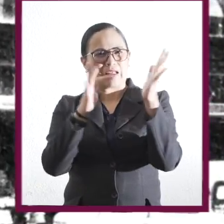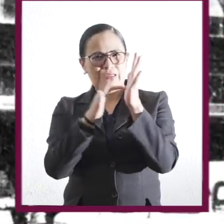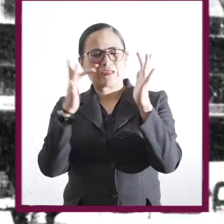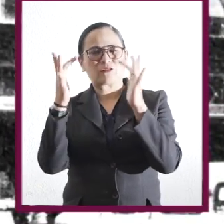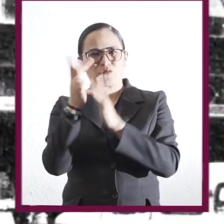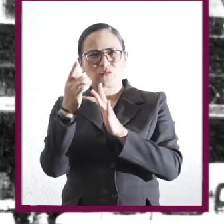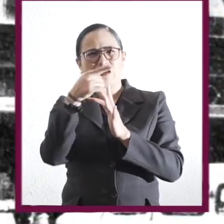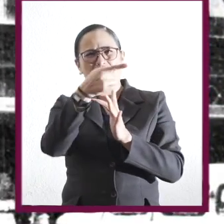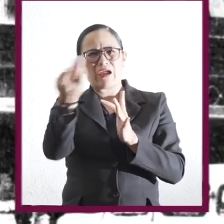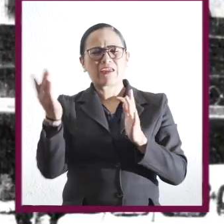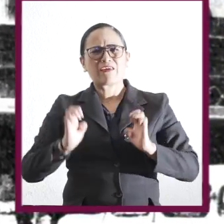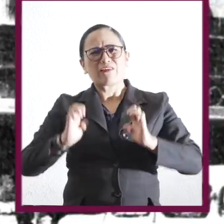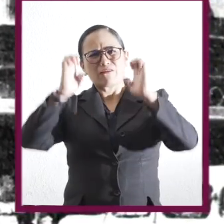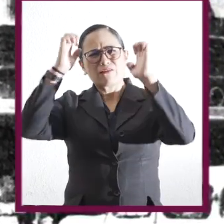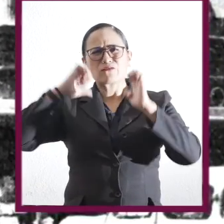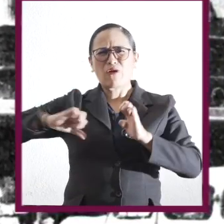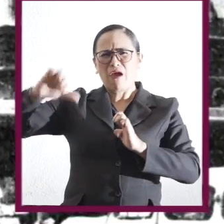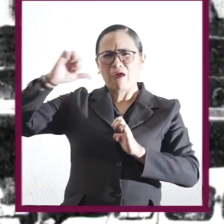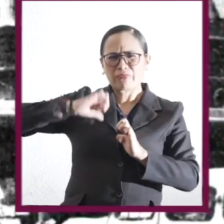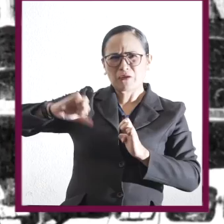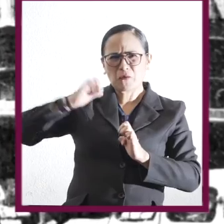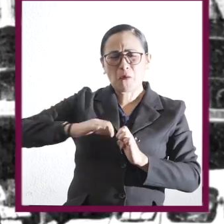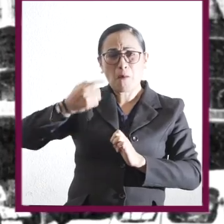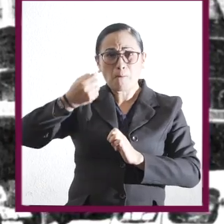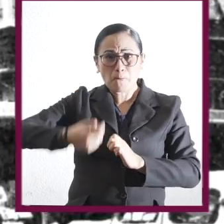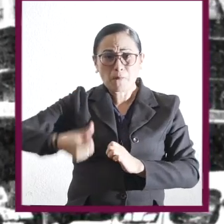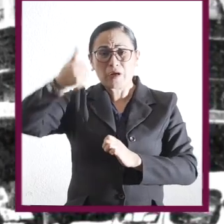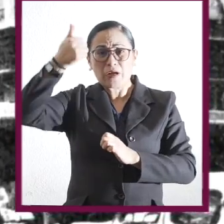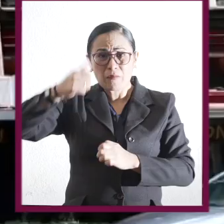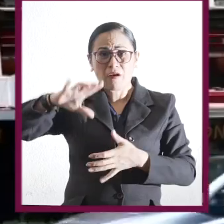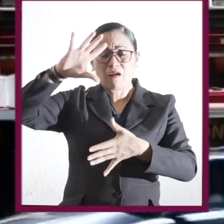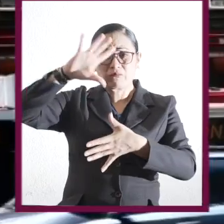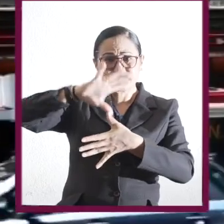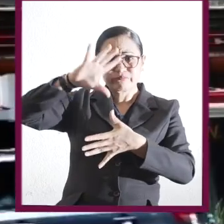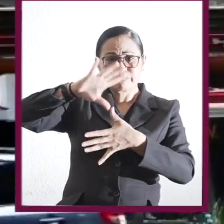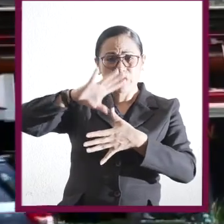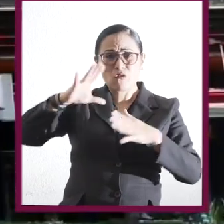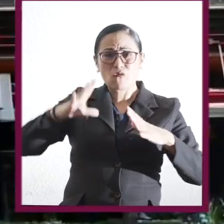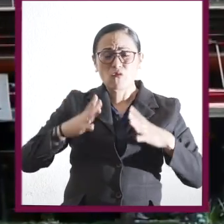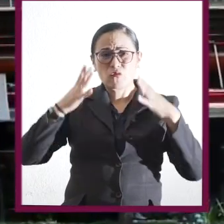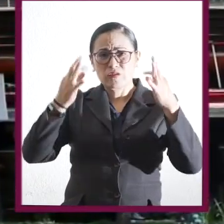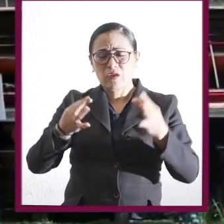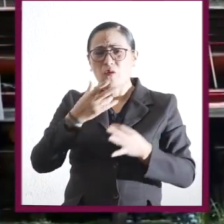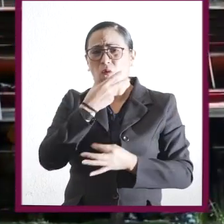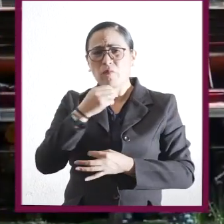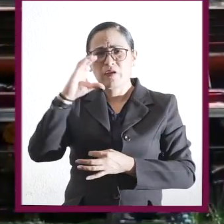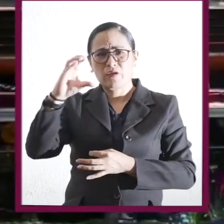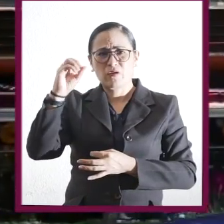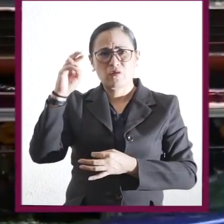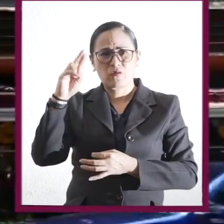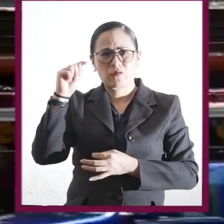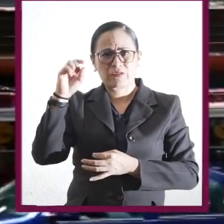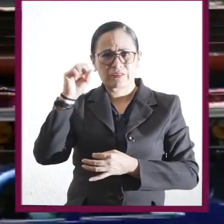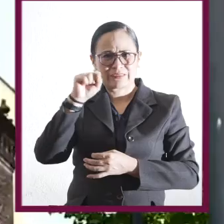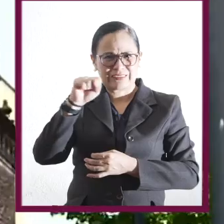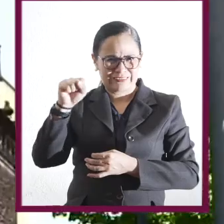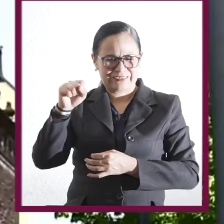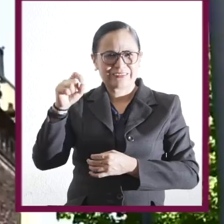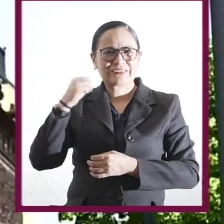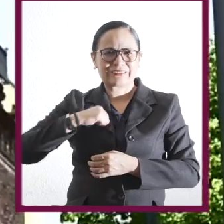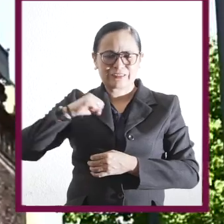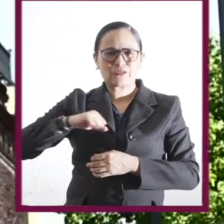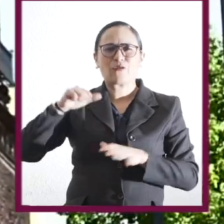moderna guarda los vestigios del primer sanatorio del continente americano, fundado por Hernán Cortés en el siglo